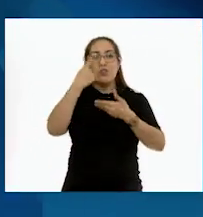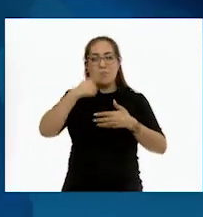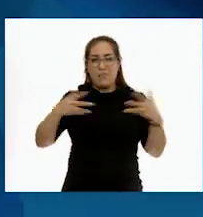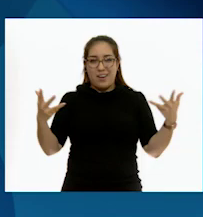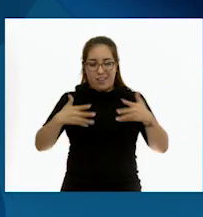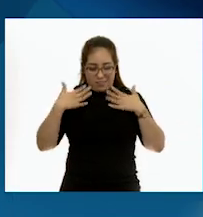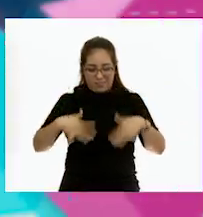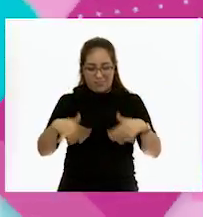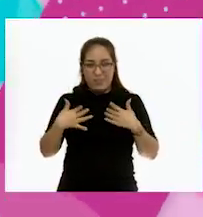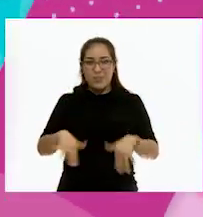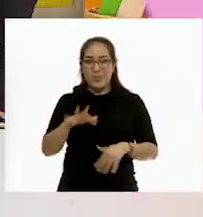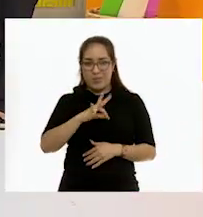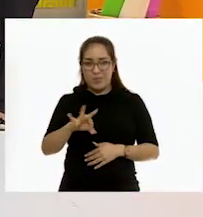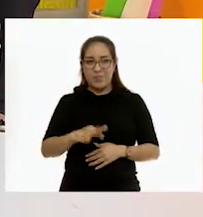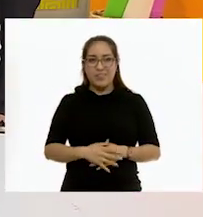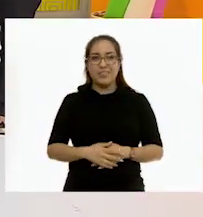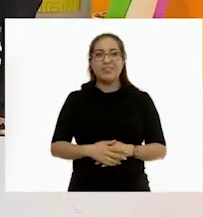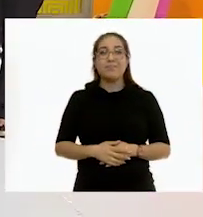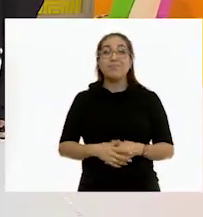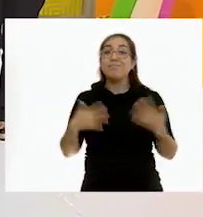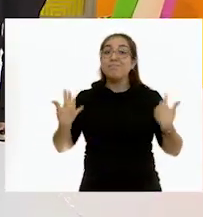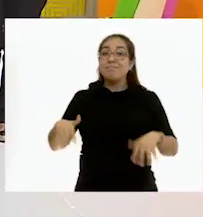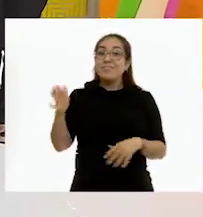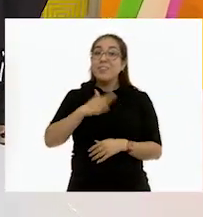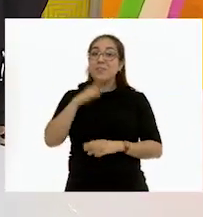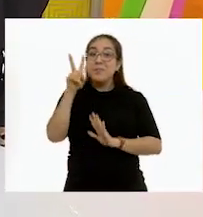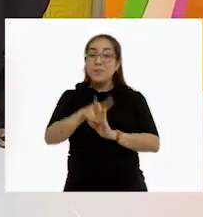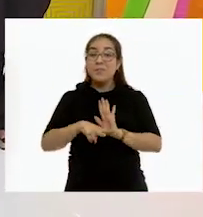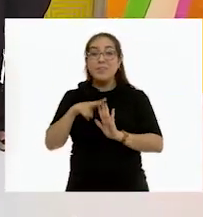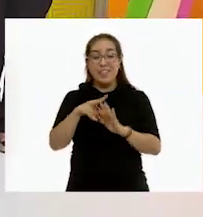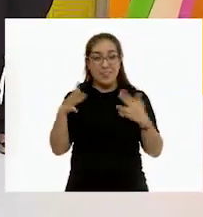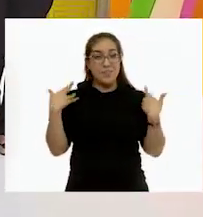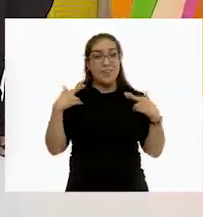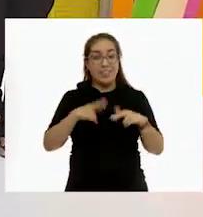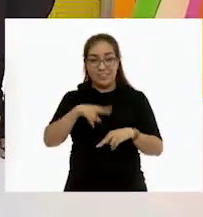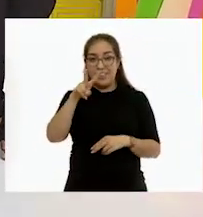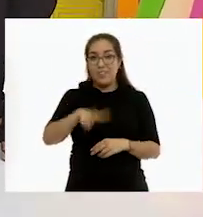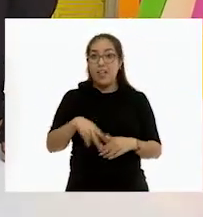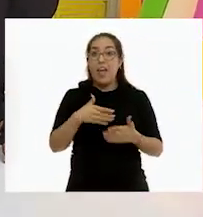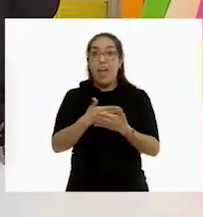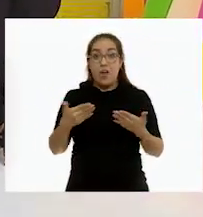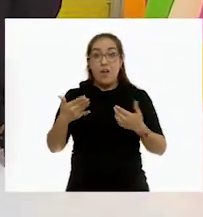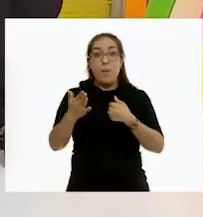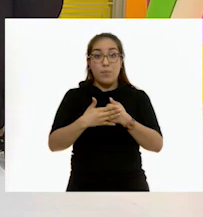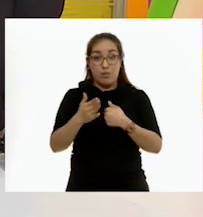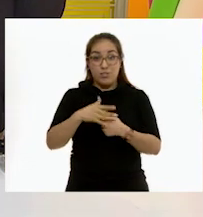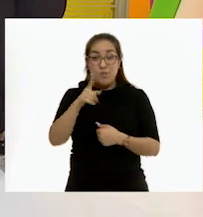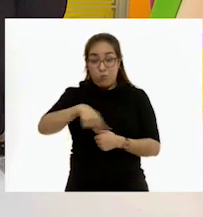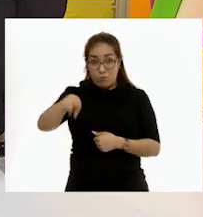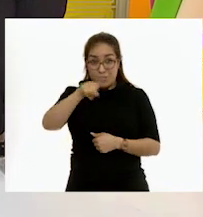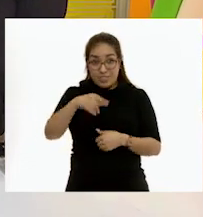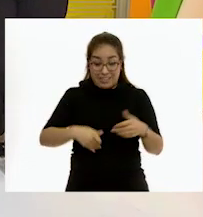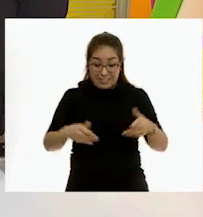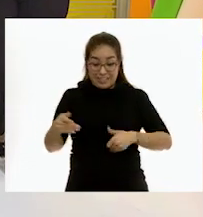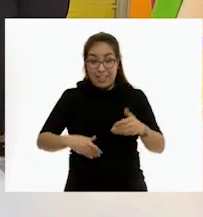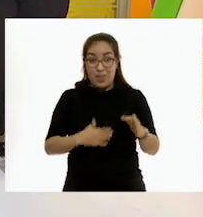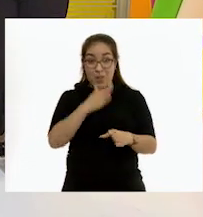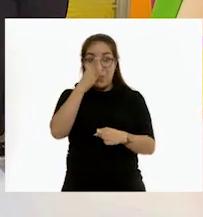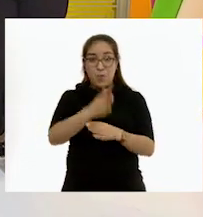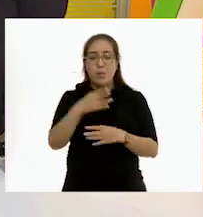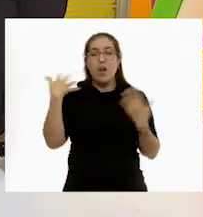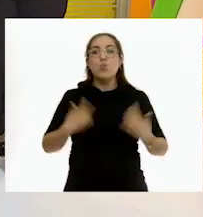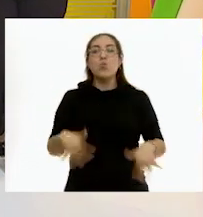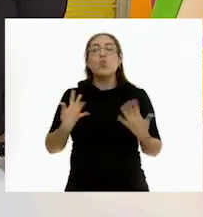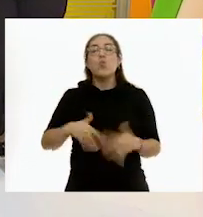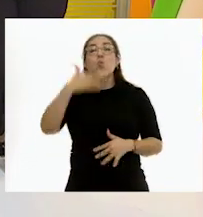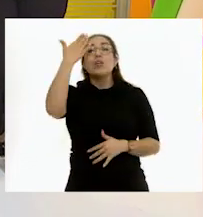nuestro vestuario. ¡Qué buen video, maestra! De verdad, ahora cuando vayamos al teatro vamos a saber todo lo que